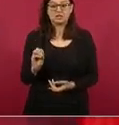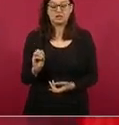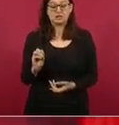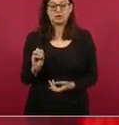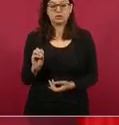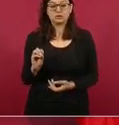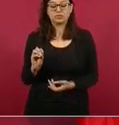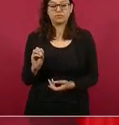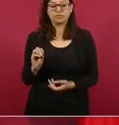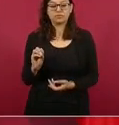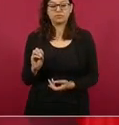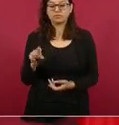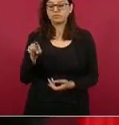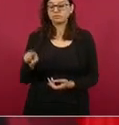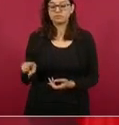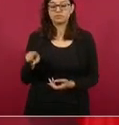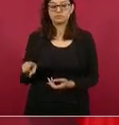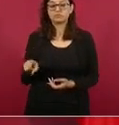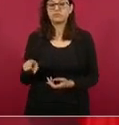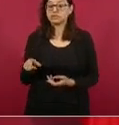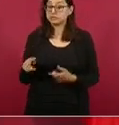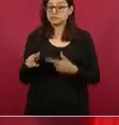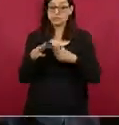estando en el mercado